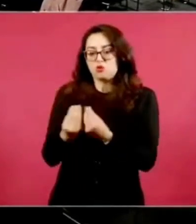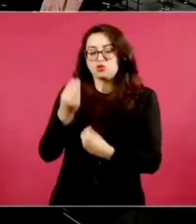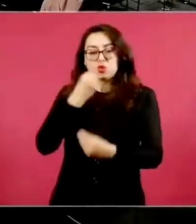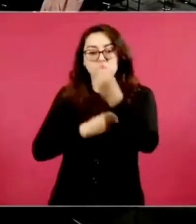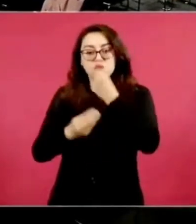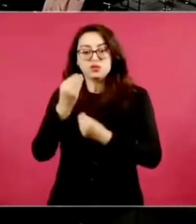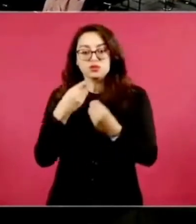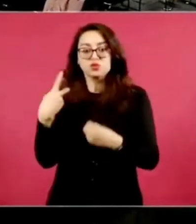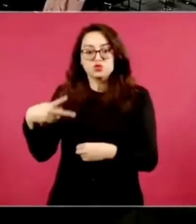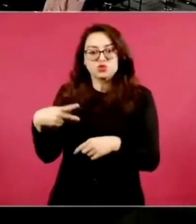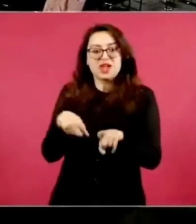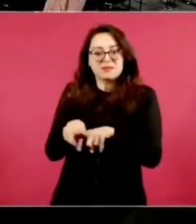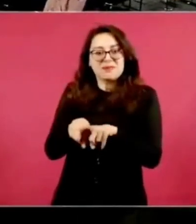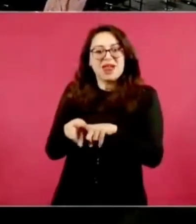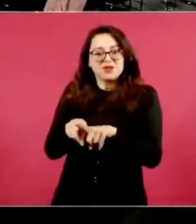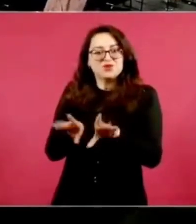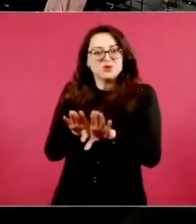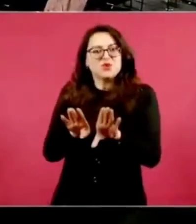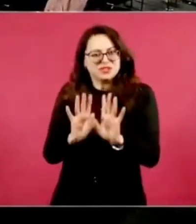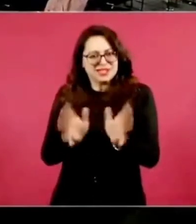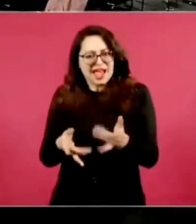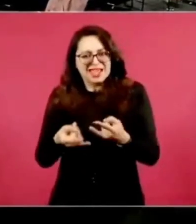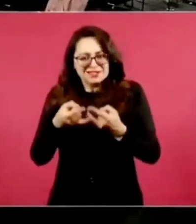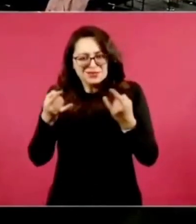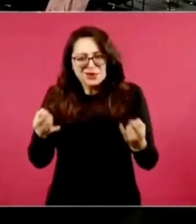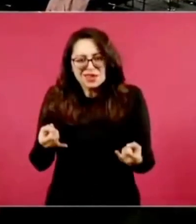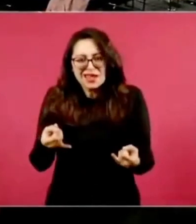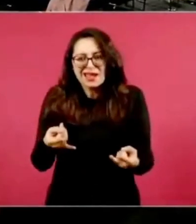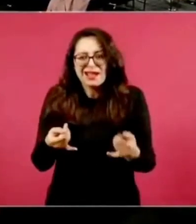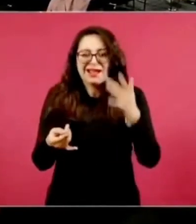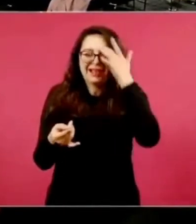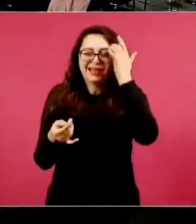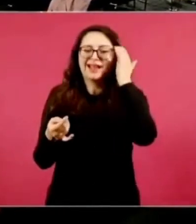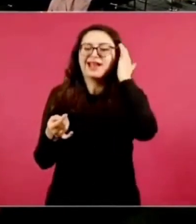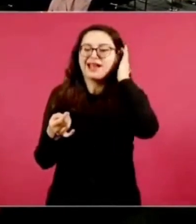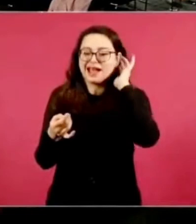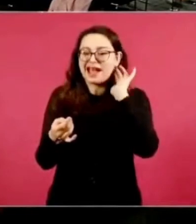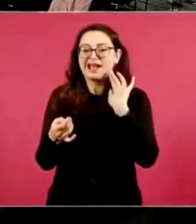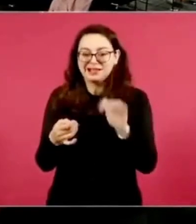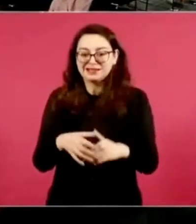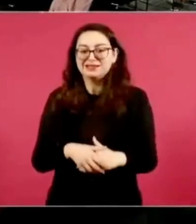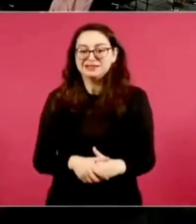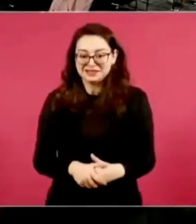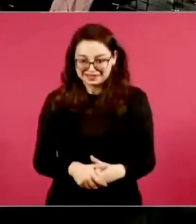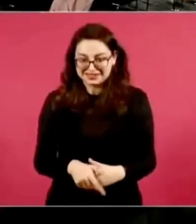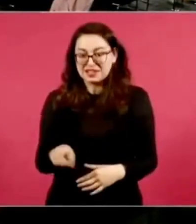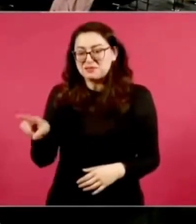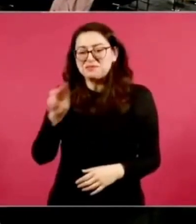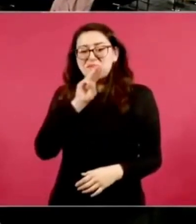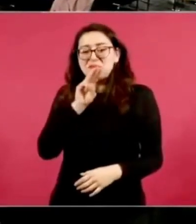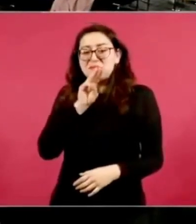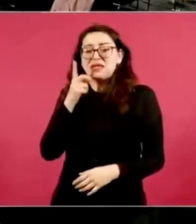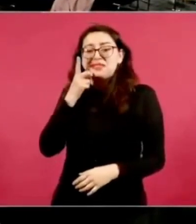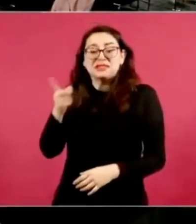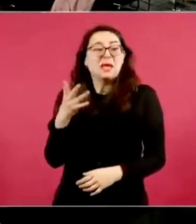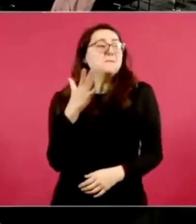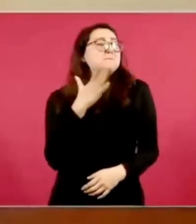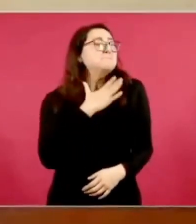De los hermanos. Sí, ya lo conté. De mis bebés, que dijo la mamá.